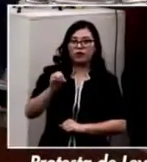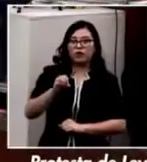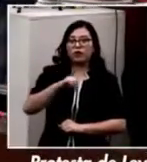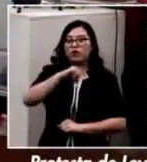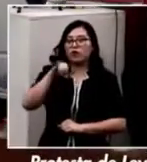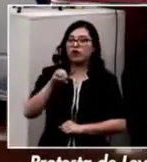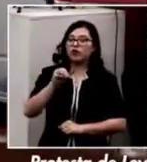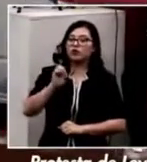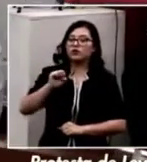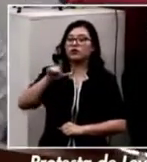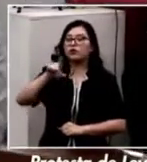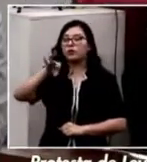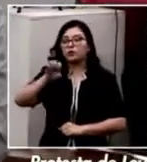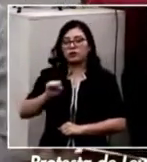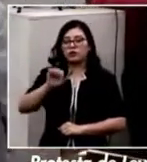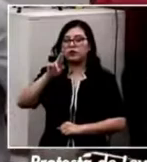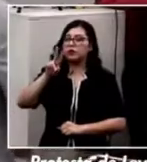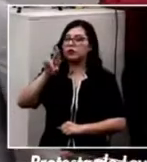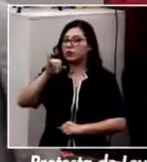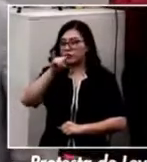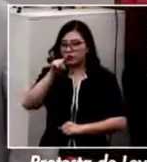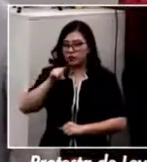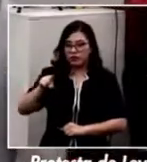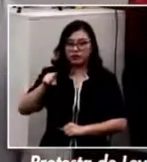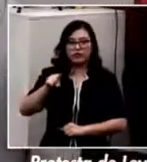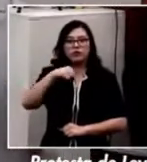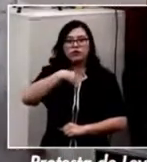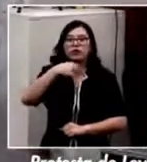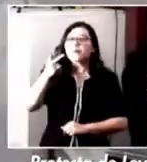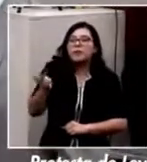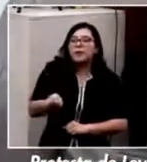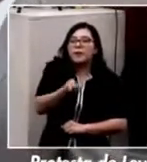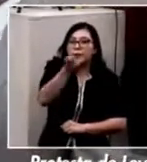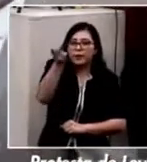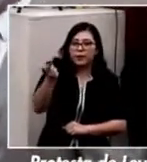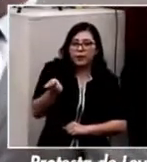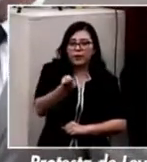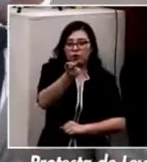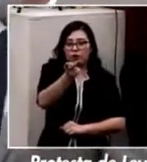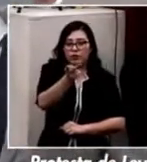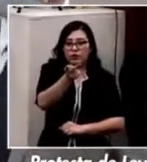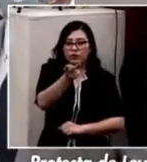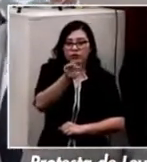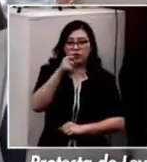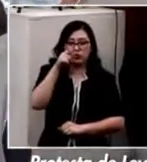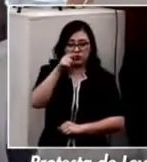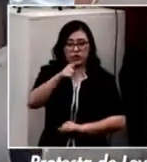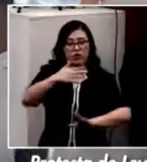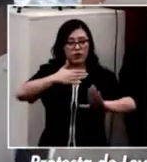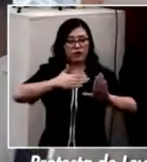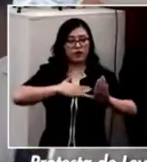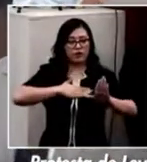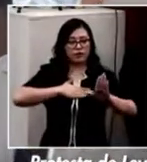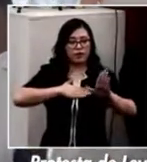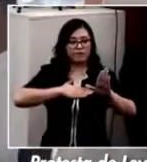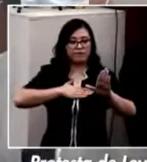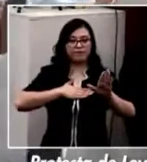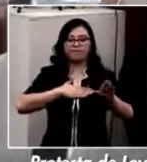y más en estos días respecto de el retraso que existe en las carpetas de